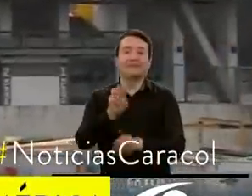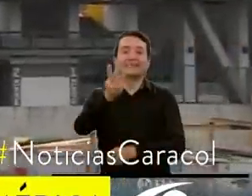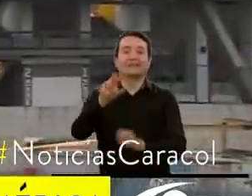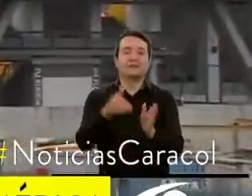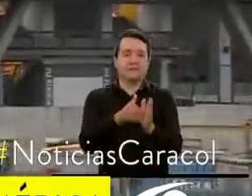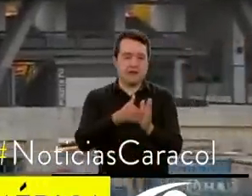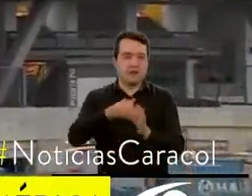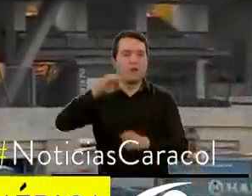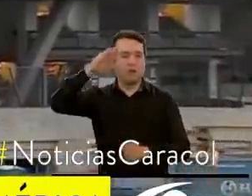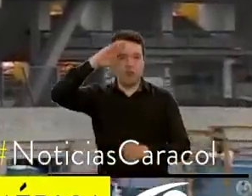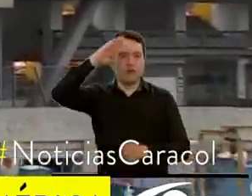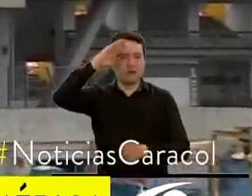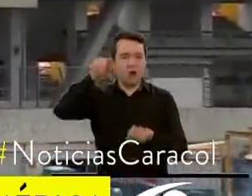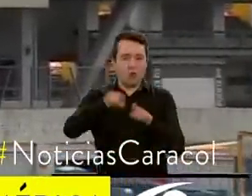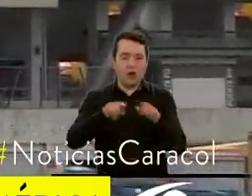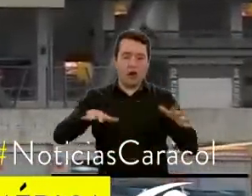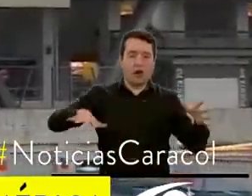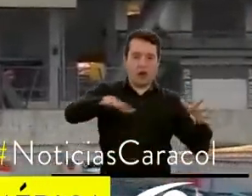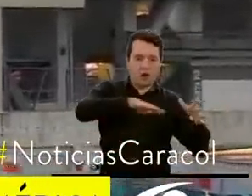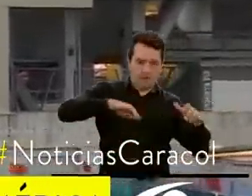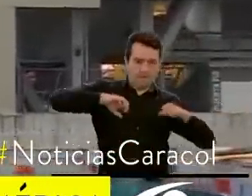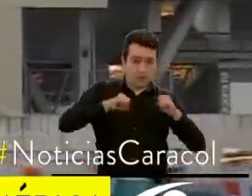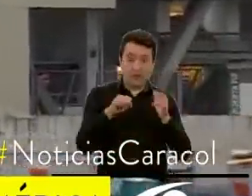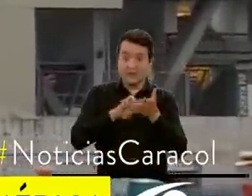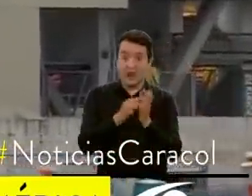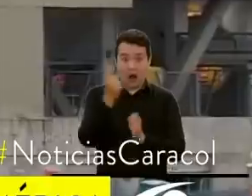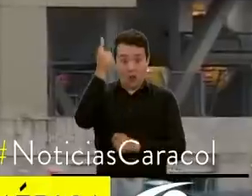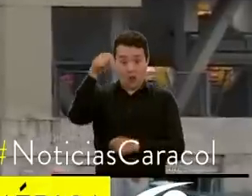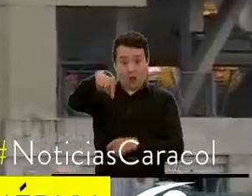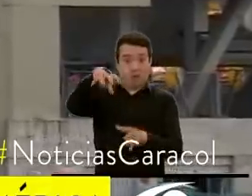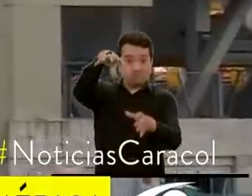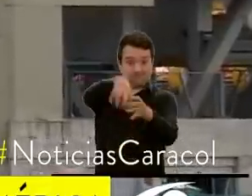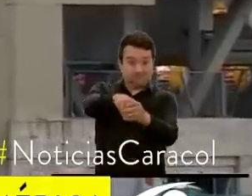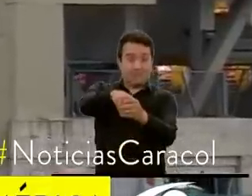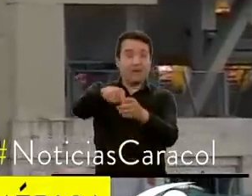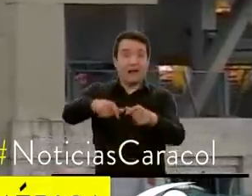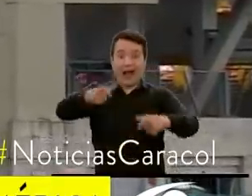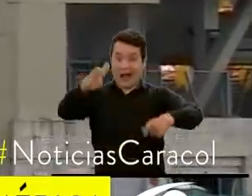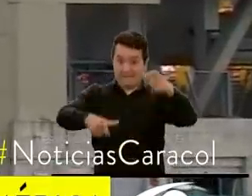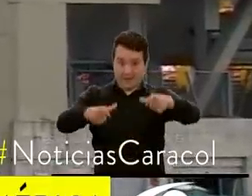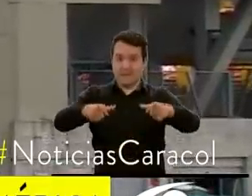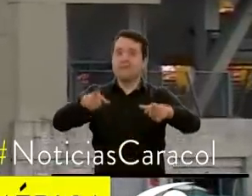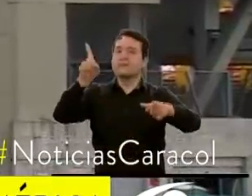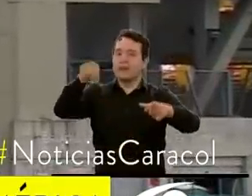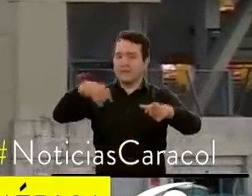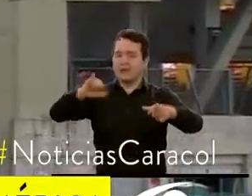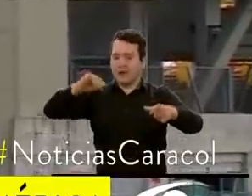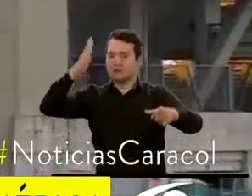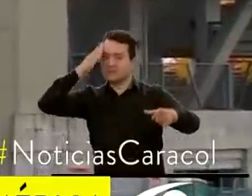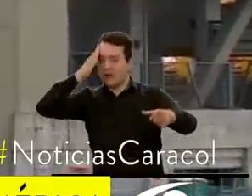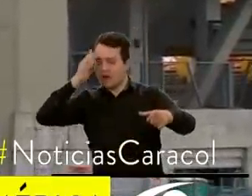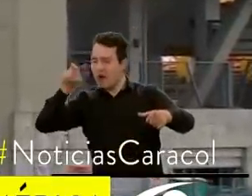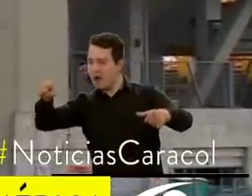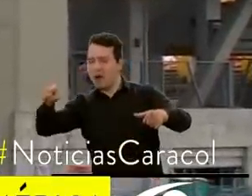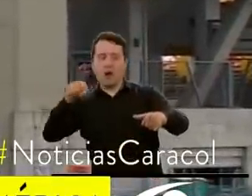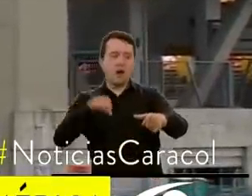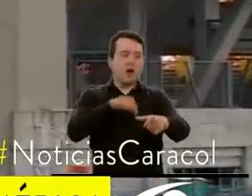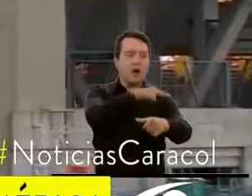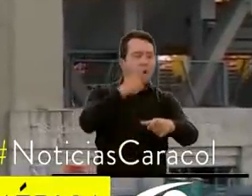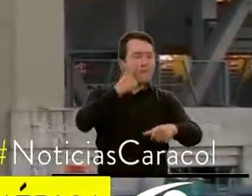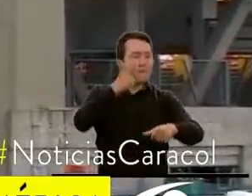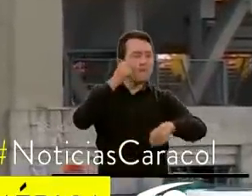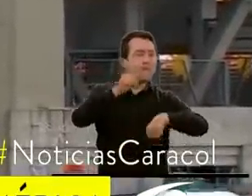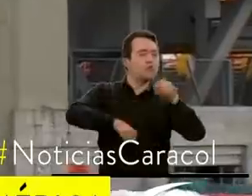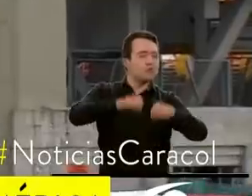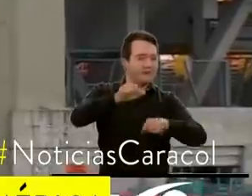vigilar la ciudad, pero no solamente es este punto el que tiene concentraciones, sino también las autoridades ya tienen otros puntos en Bogotá donde los